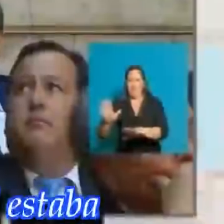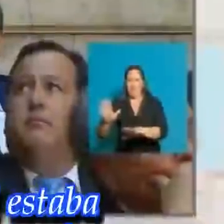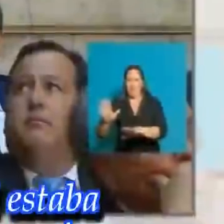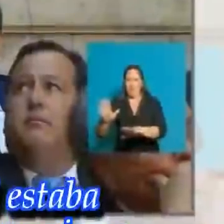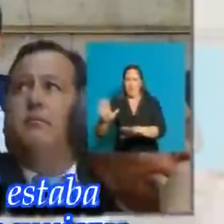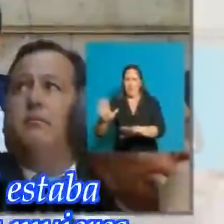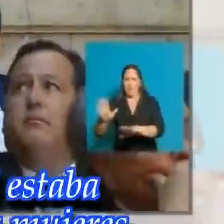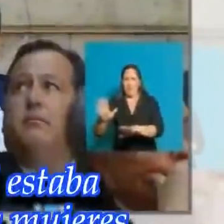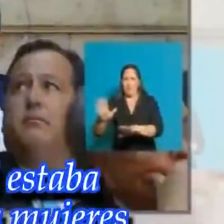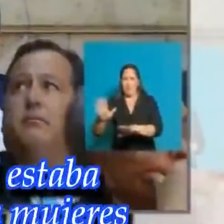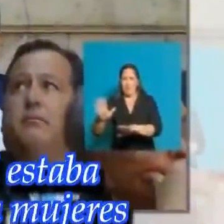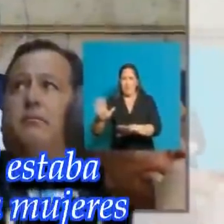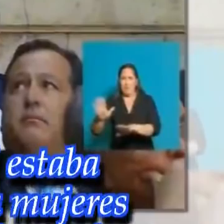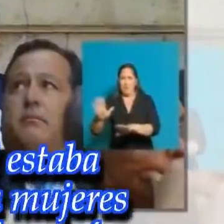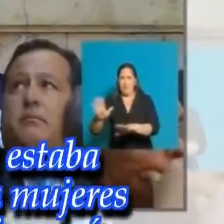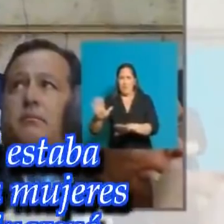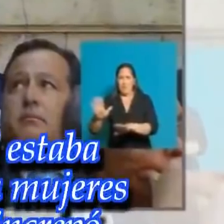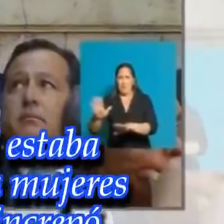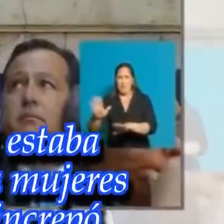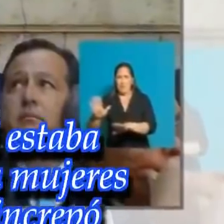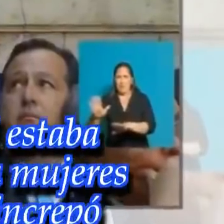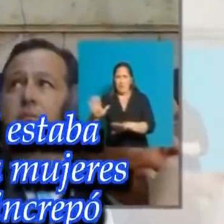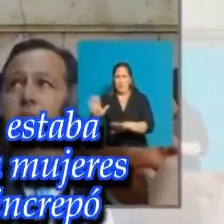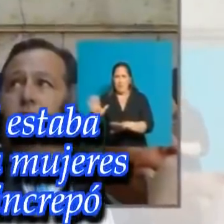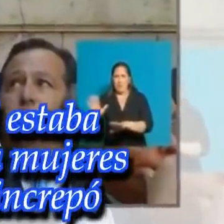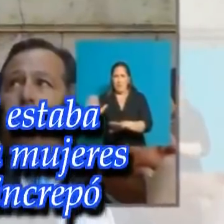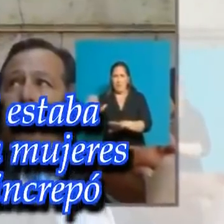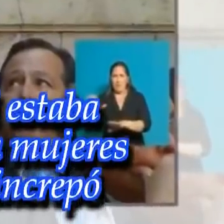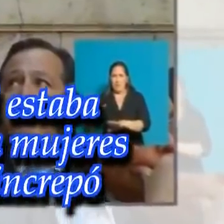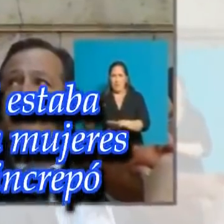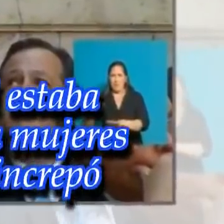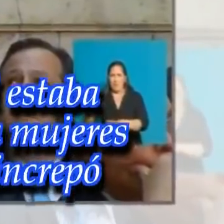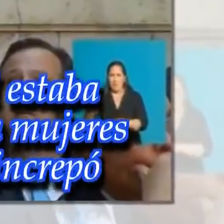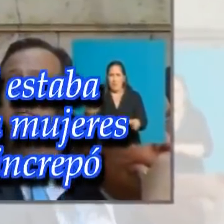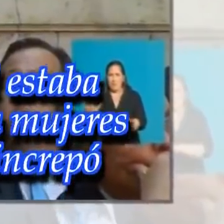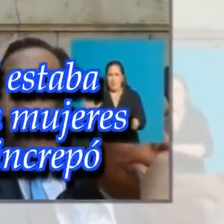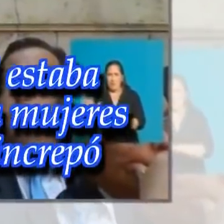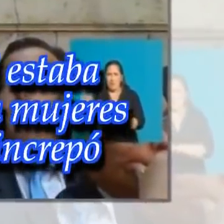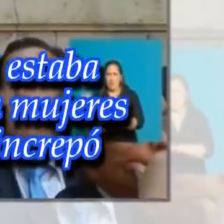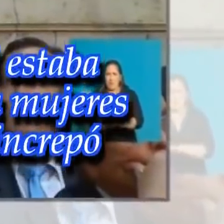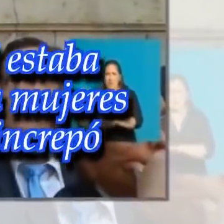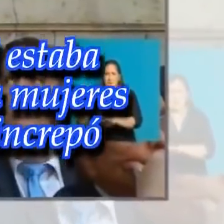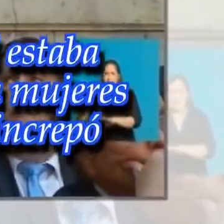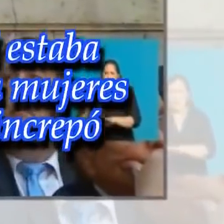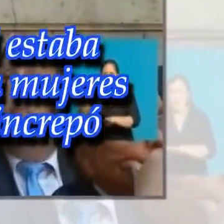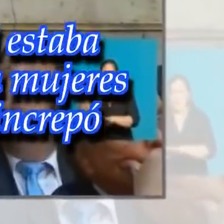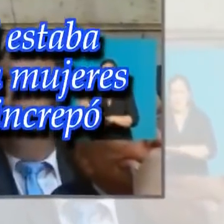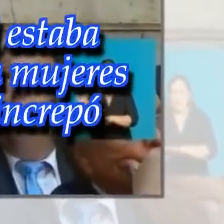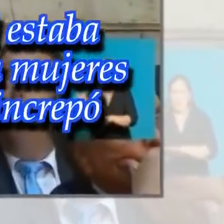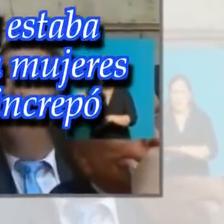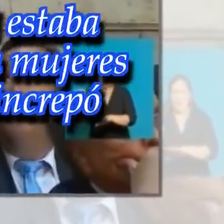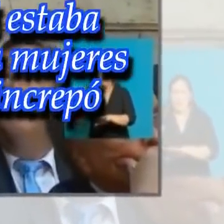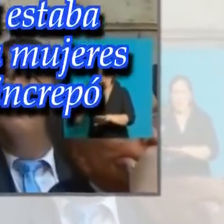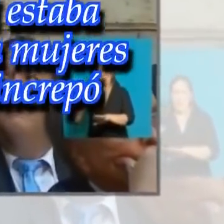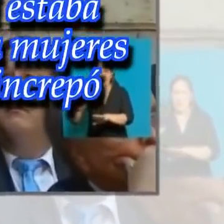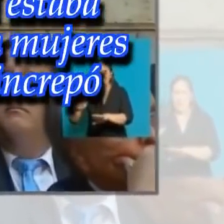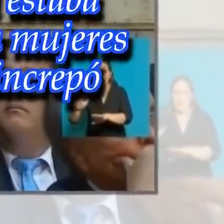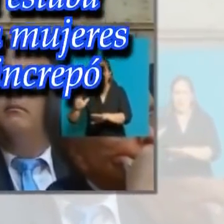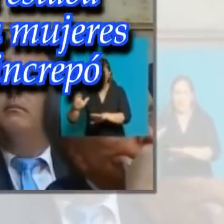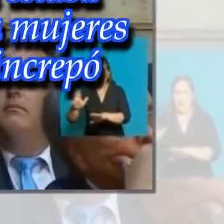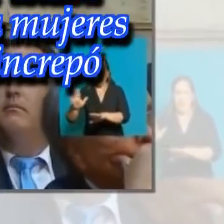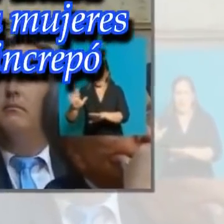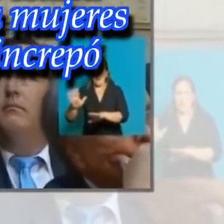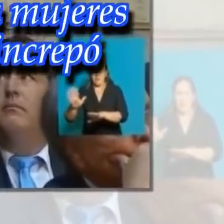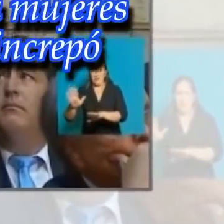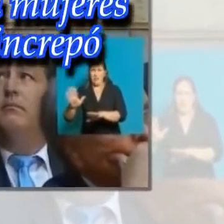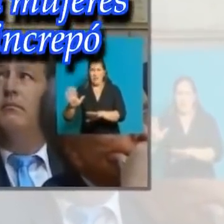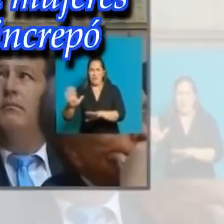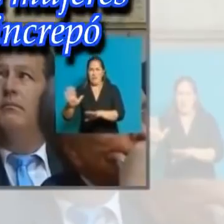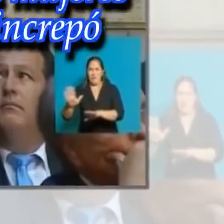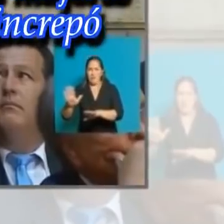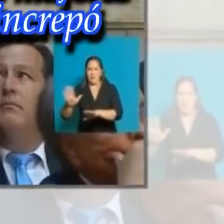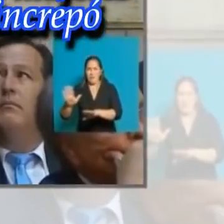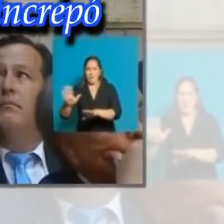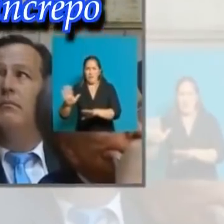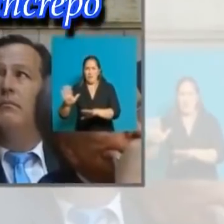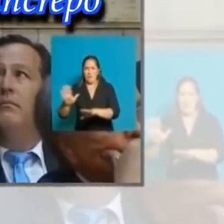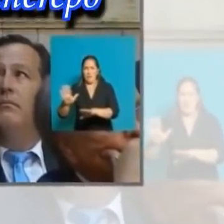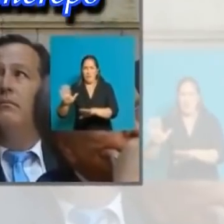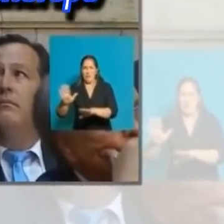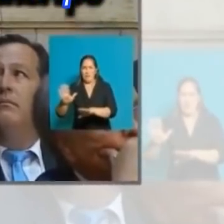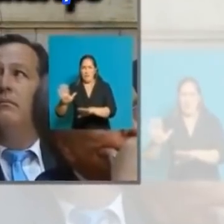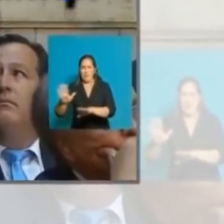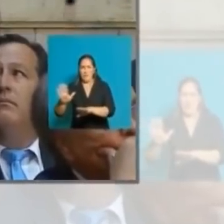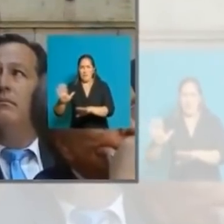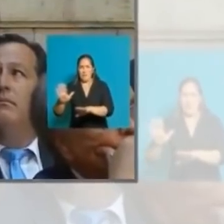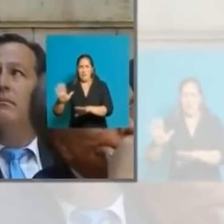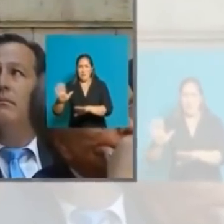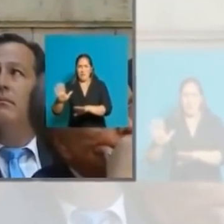El presidente Mauricio Macri estaba hablando de los crímenes contra mujeres y niños cuando una mujer lo increpó desde